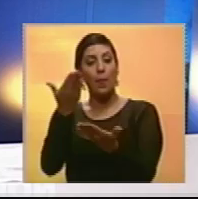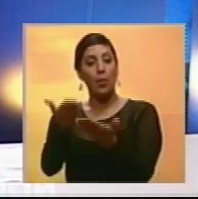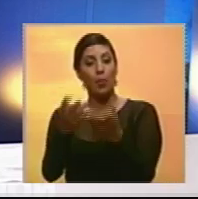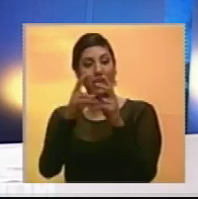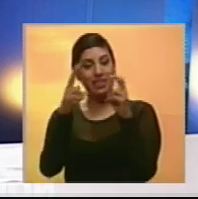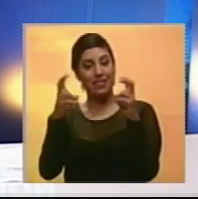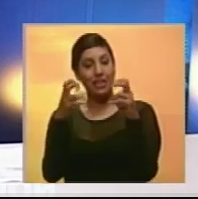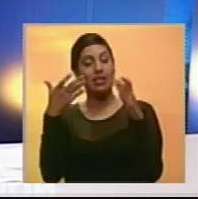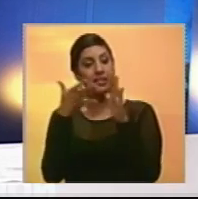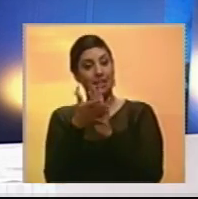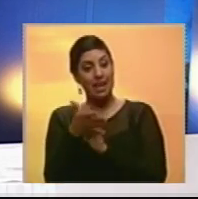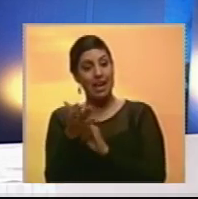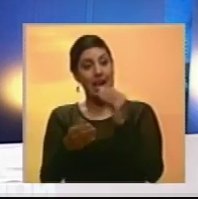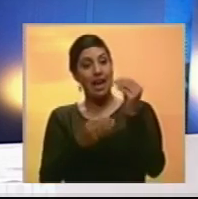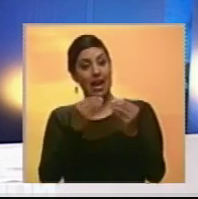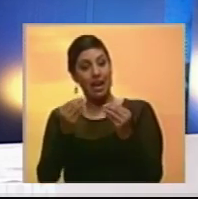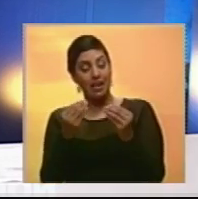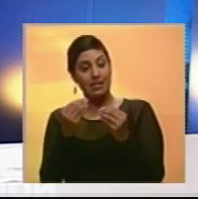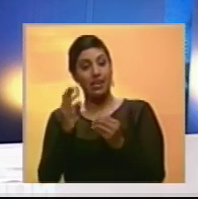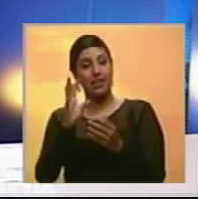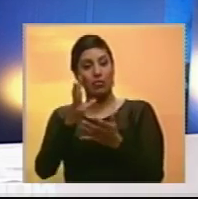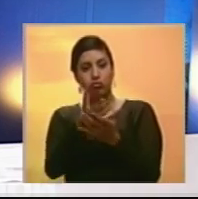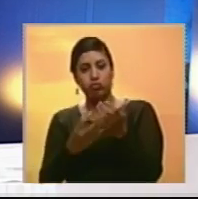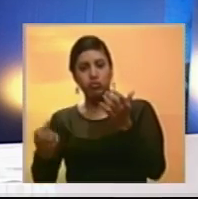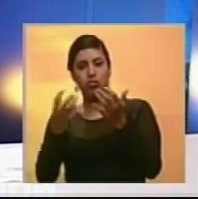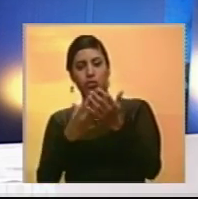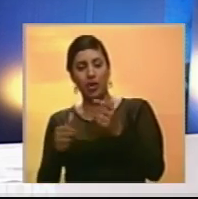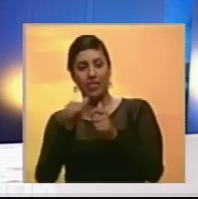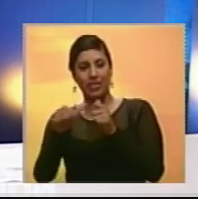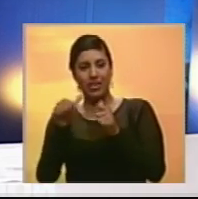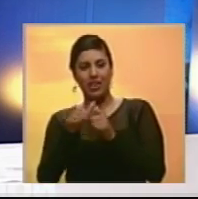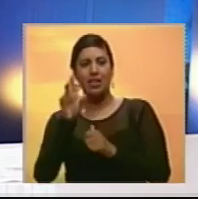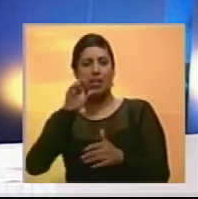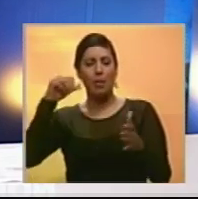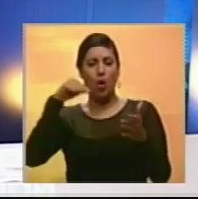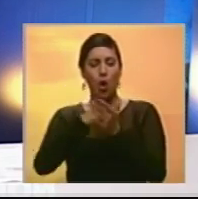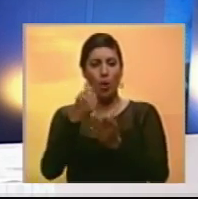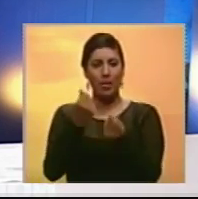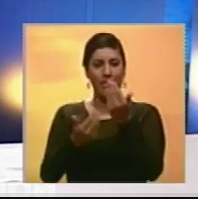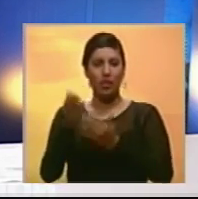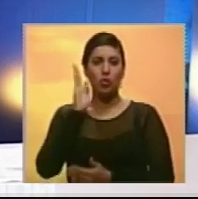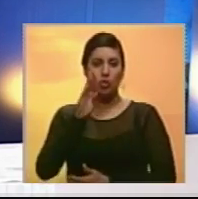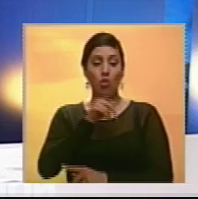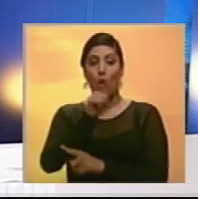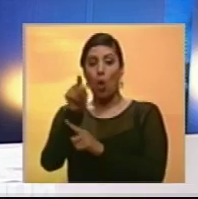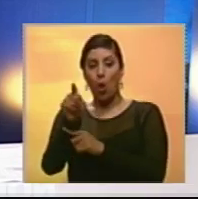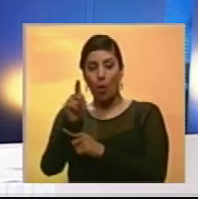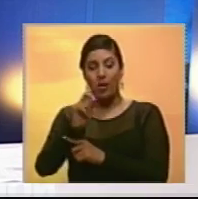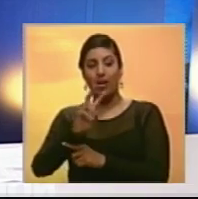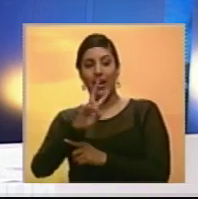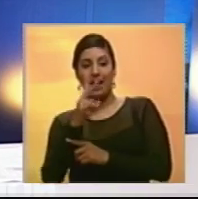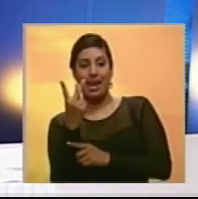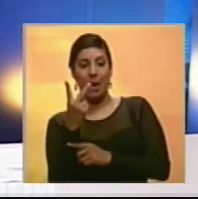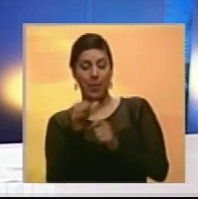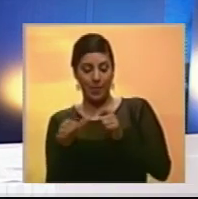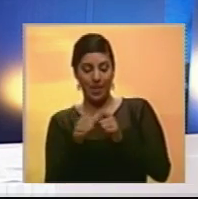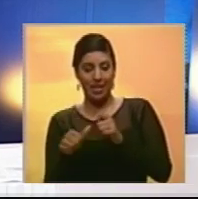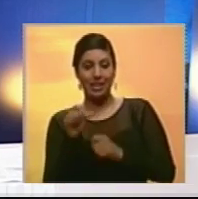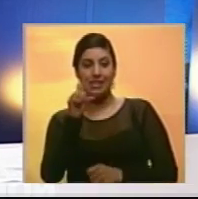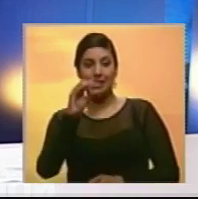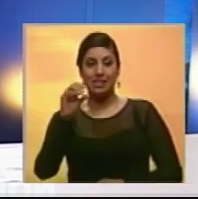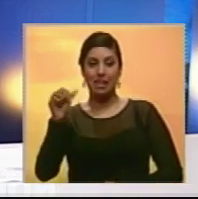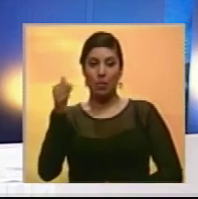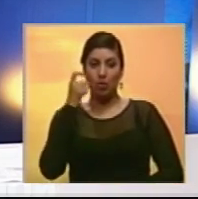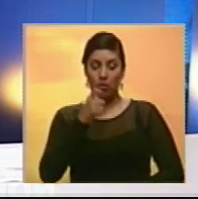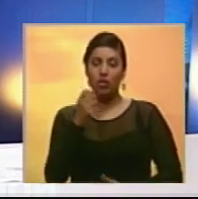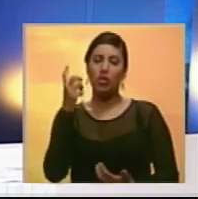la investigación que han hecho de la extracción de efectivo como parte de un golpe financiero que obligó a sacar de circulación los billetes de 100